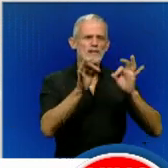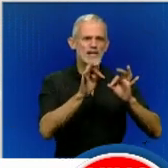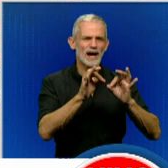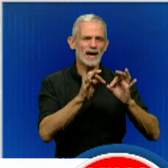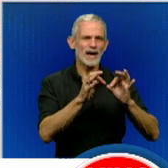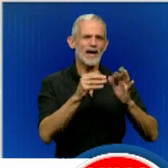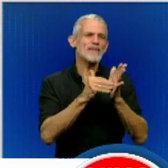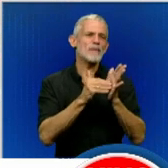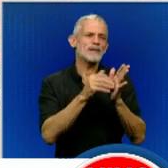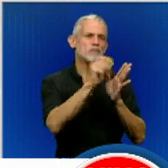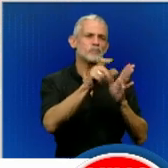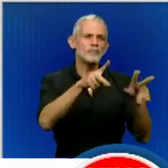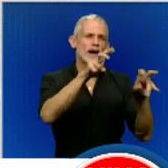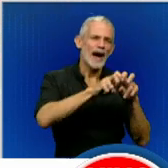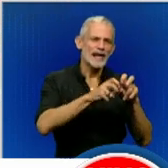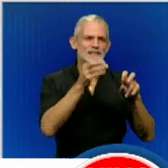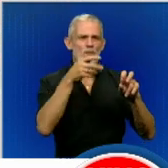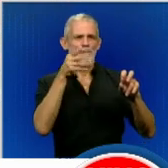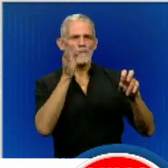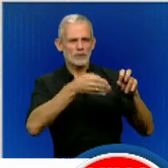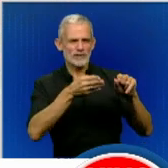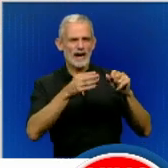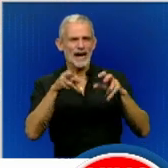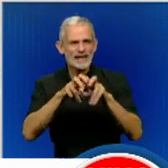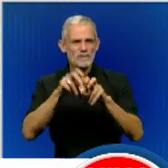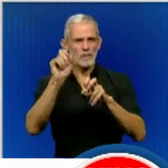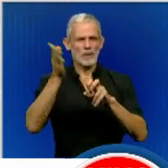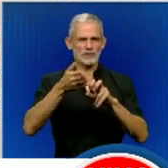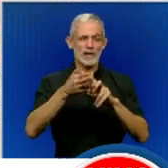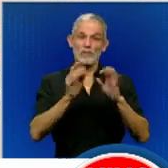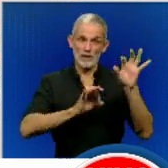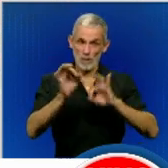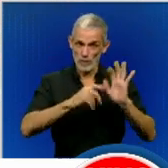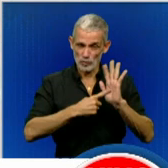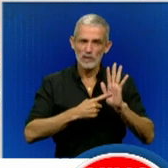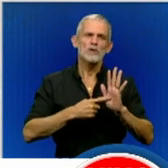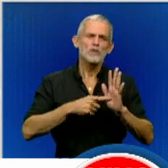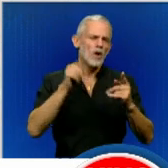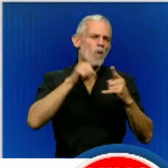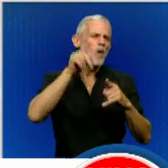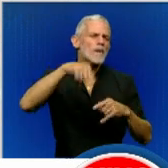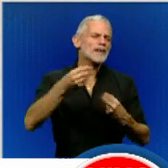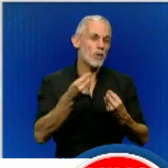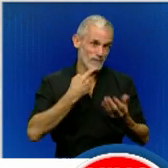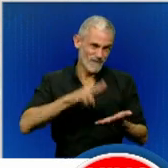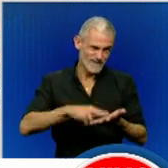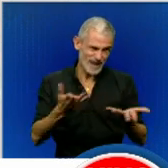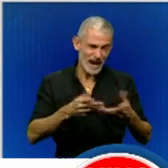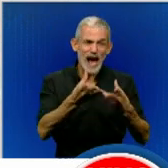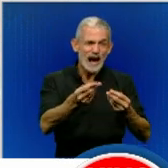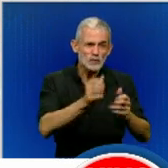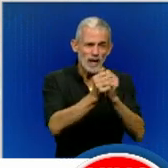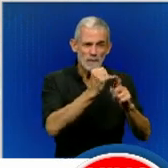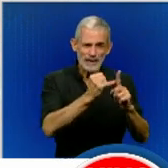esto respecto del proyecto civil tiene un origen fiscal no es cierto que ayuda a las pymes